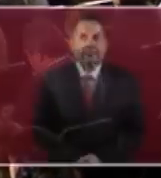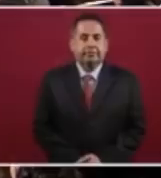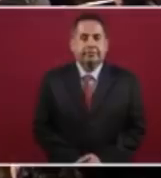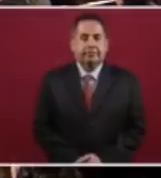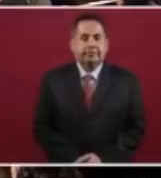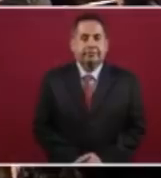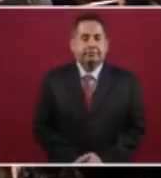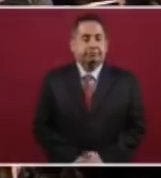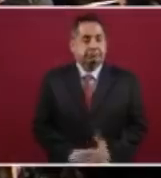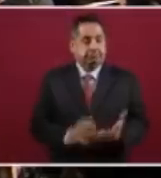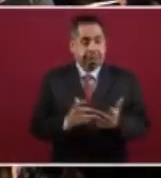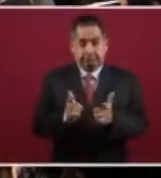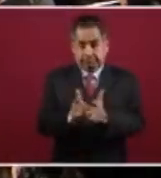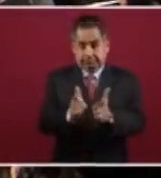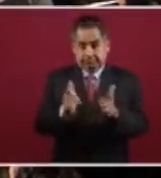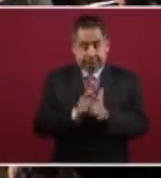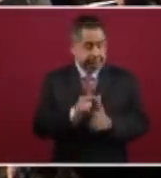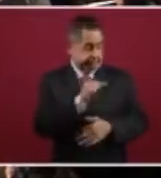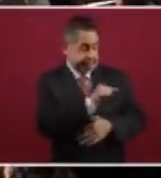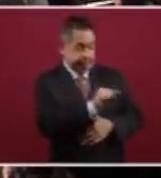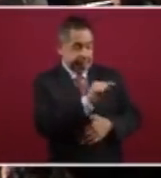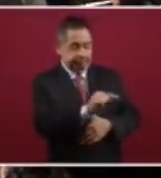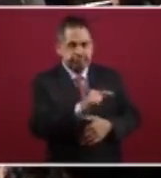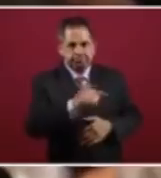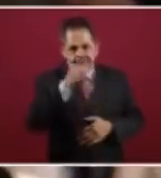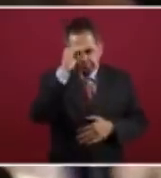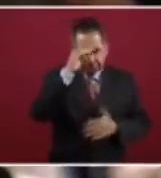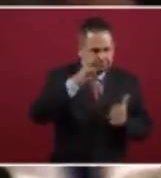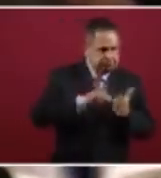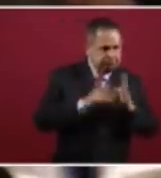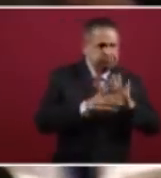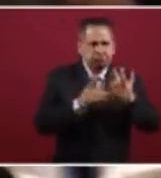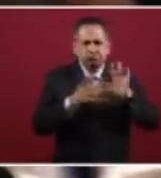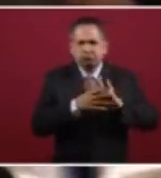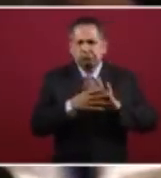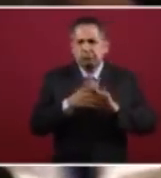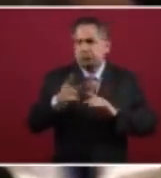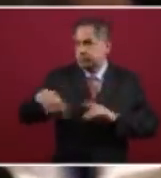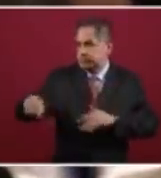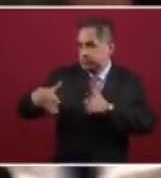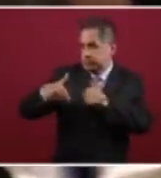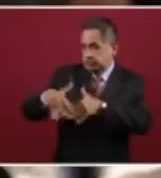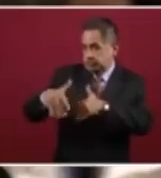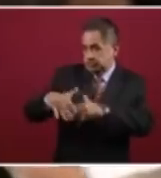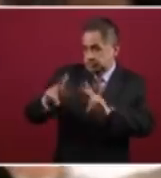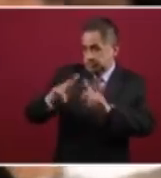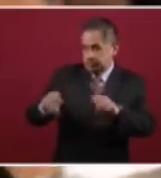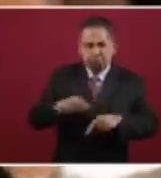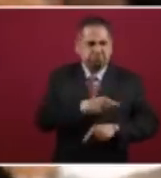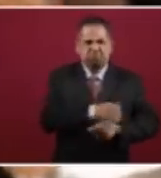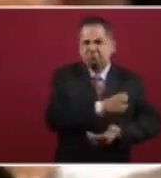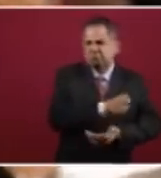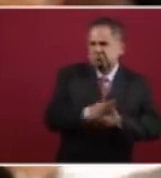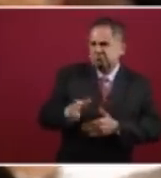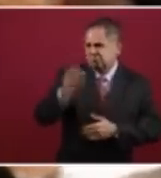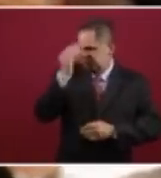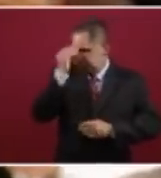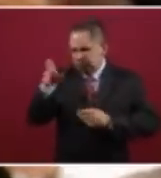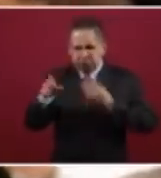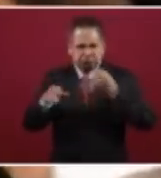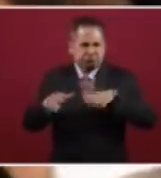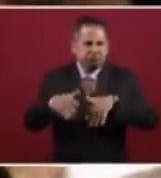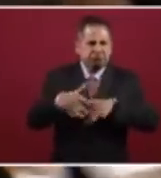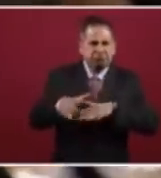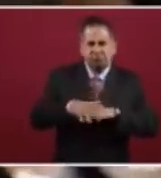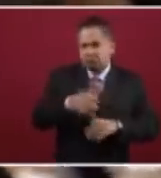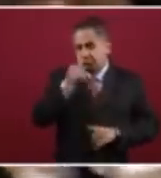estos grupos ellas establecen sus logísticas para violentar las manifestaciones pacíficas, así como determinar sus rutas